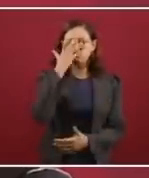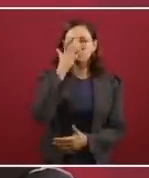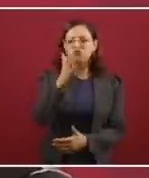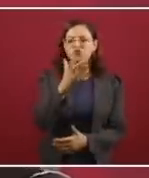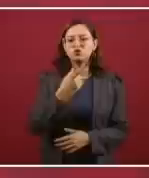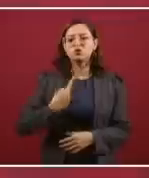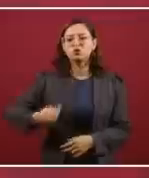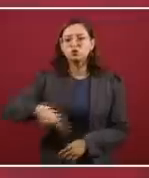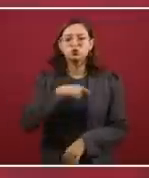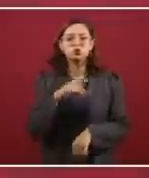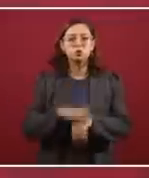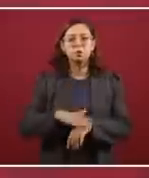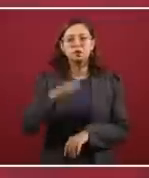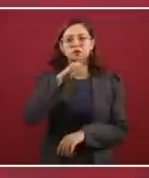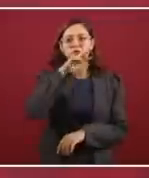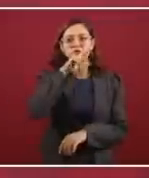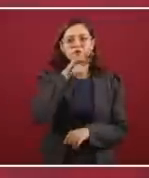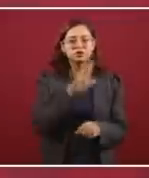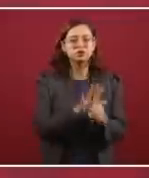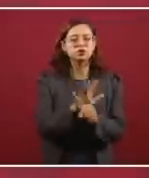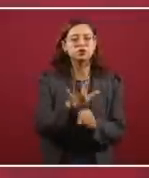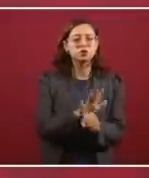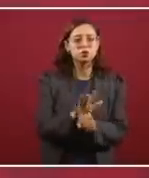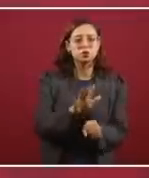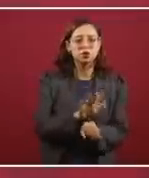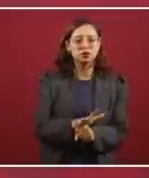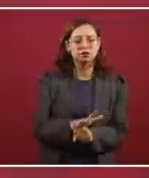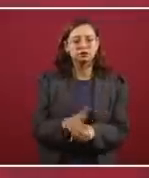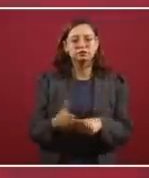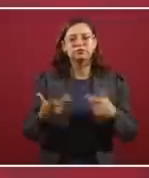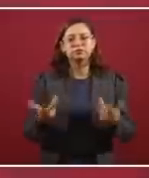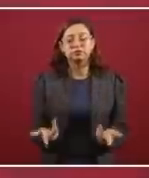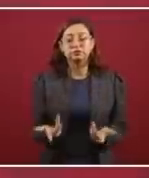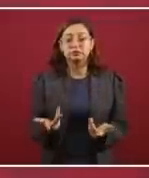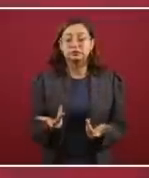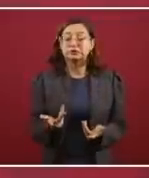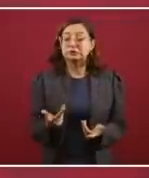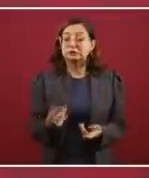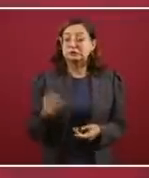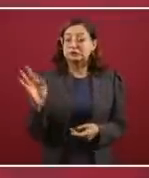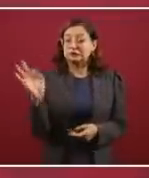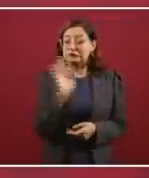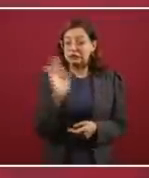nos preocupa? Que se esté pensando en una solución de tipo militar